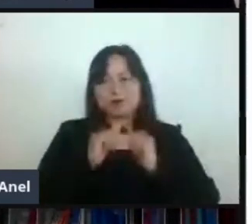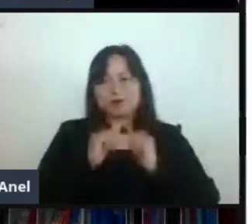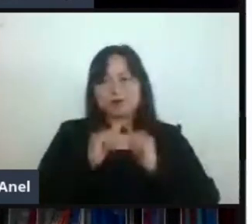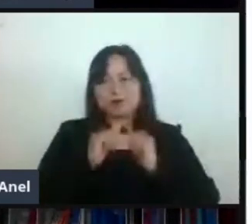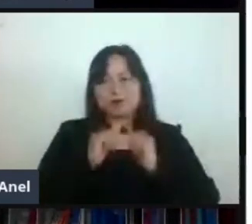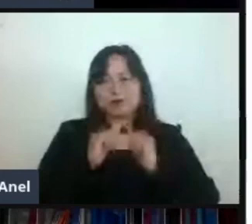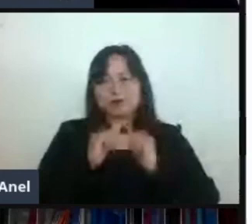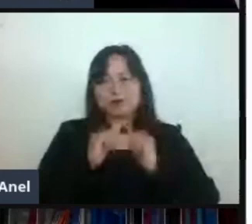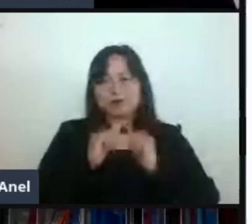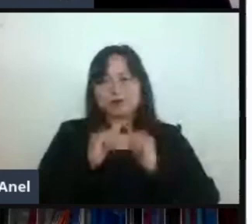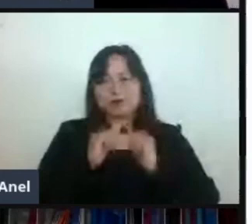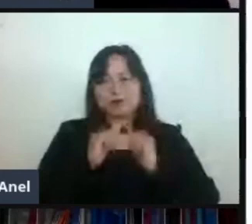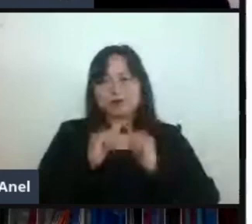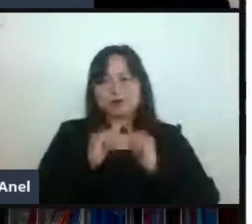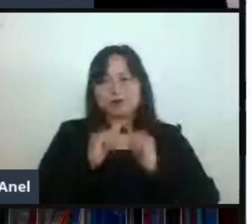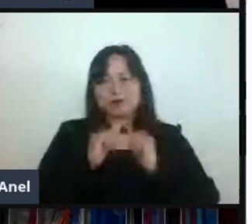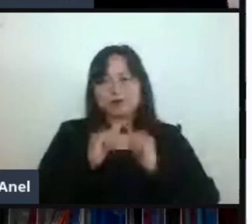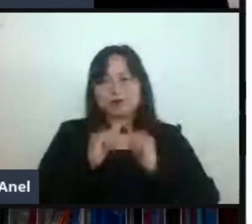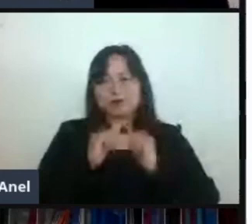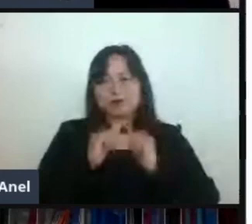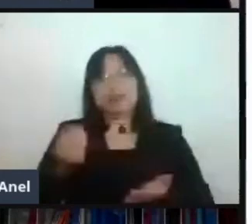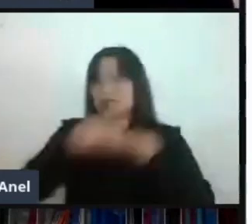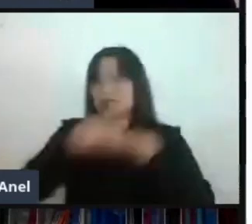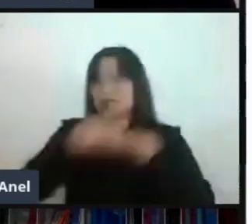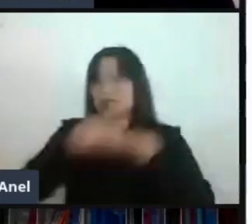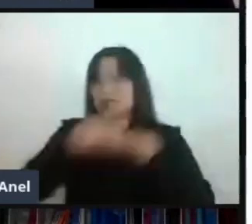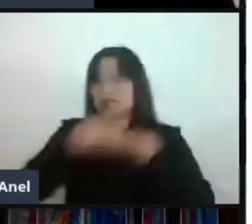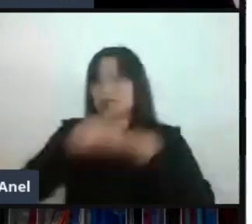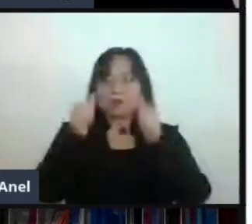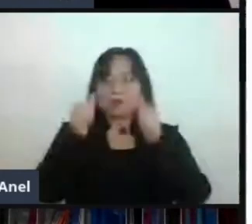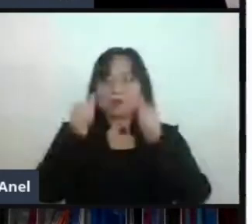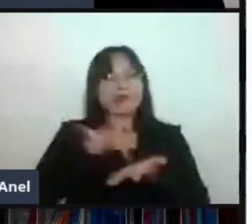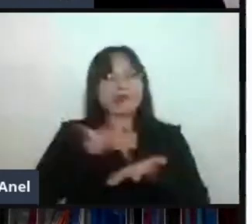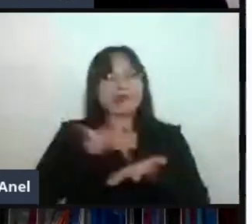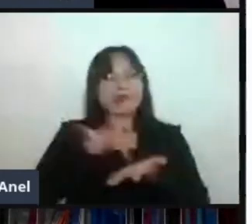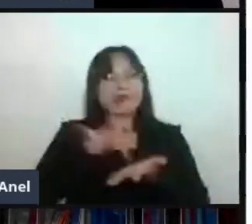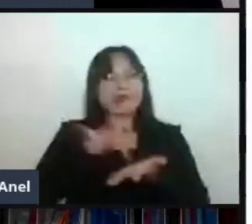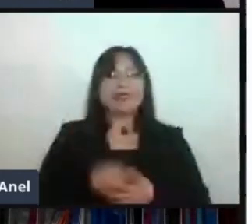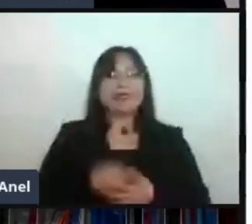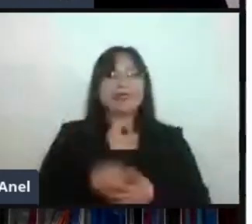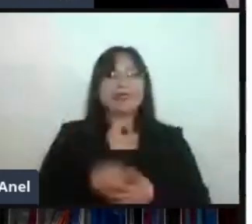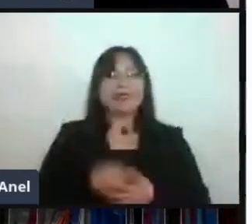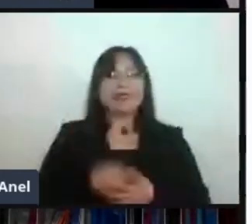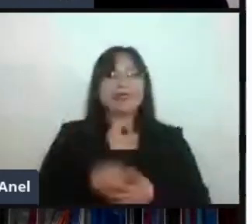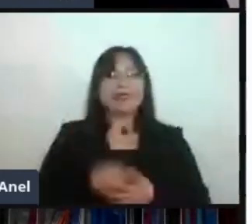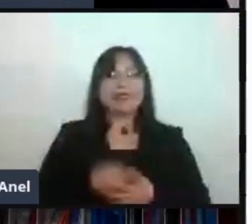a todas y a todos ustedes. Que tengan un gran día y nos vemos la siguiente semana. Muchas gracias.